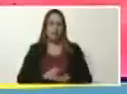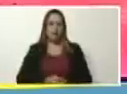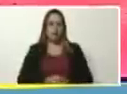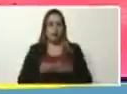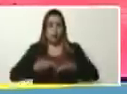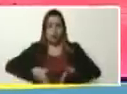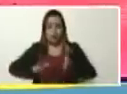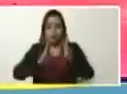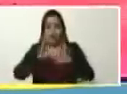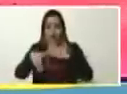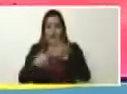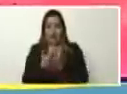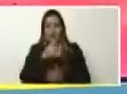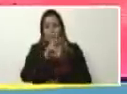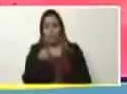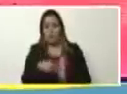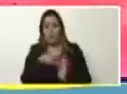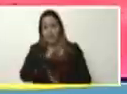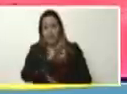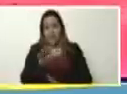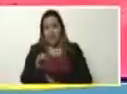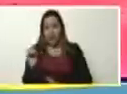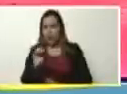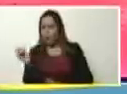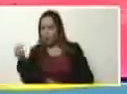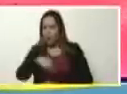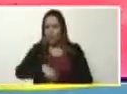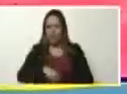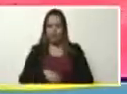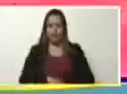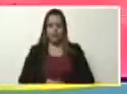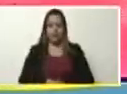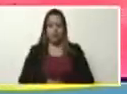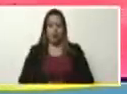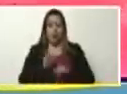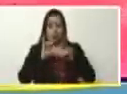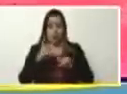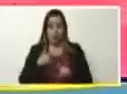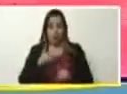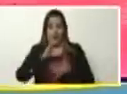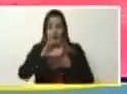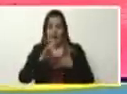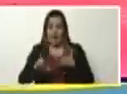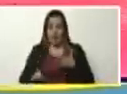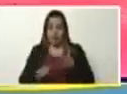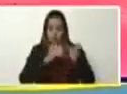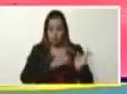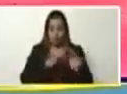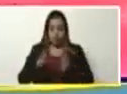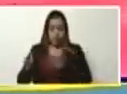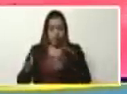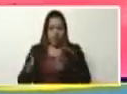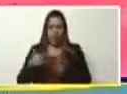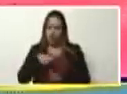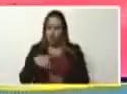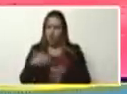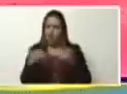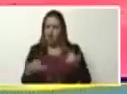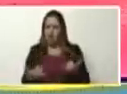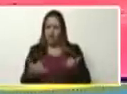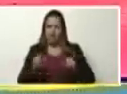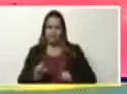rumbo al 2030 y más. Por eso yo caracterizo que nosotros estamos ahorita en